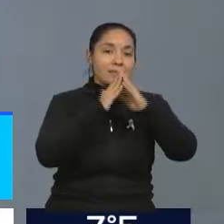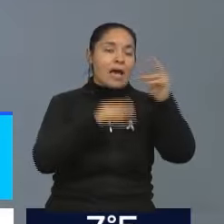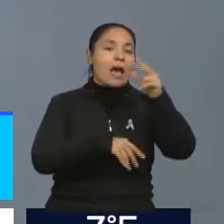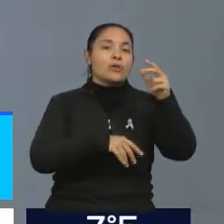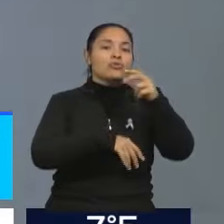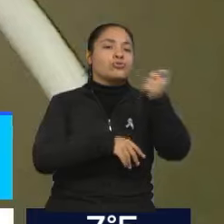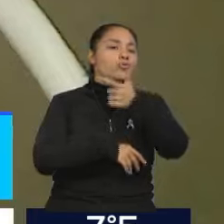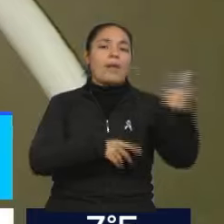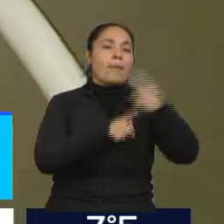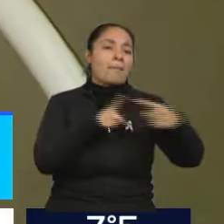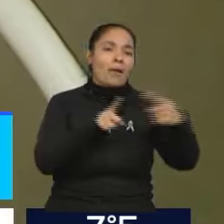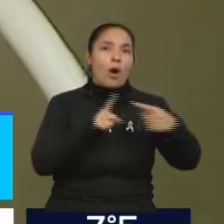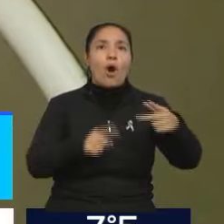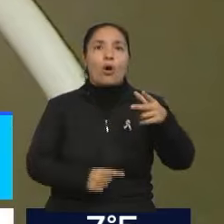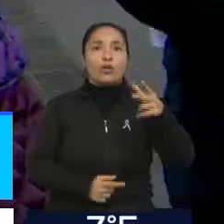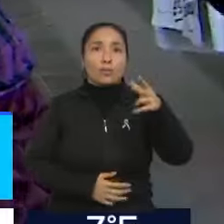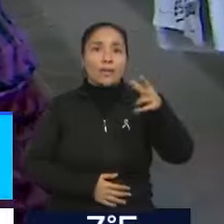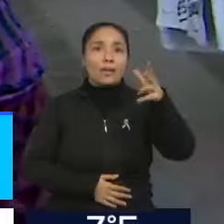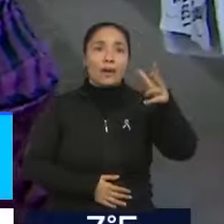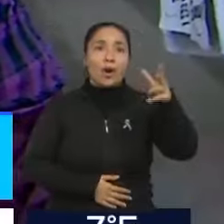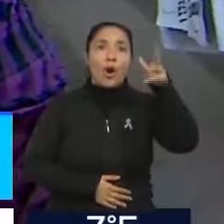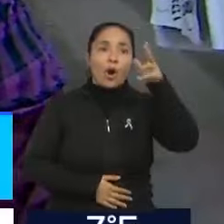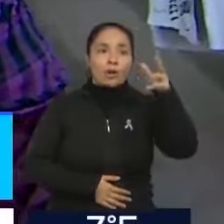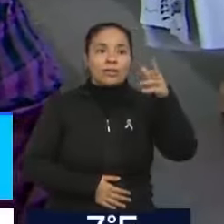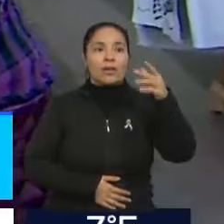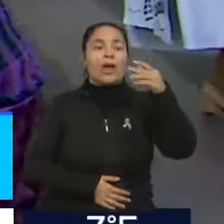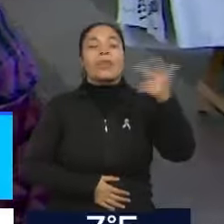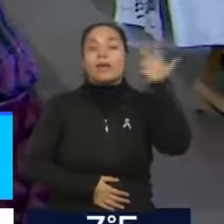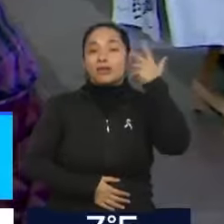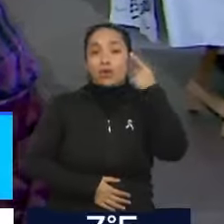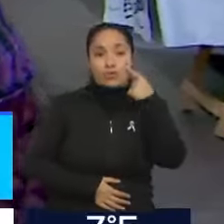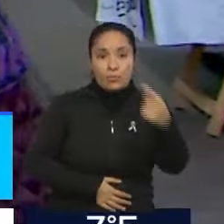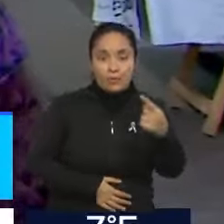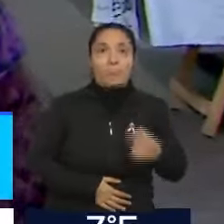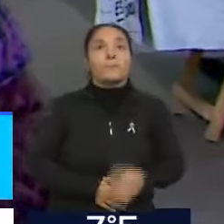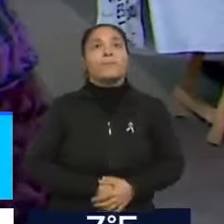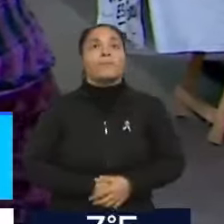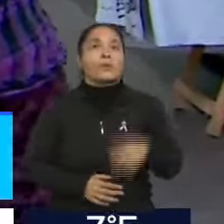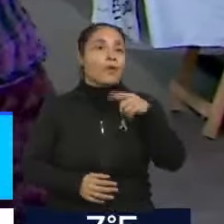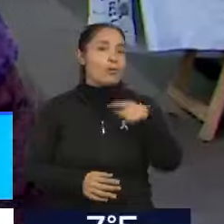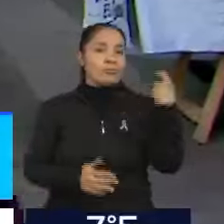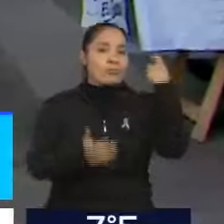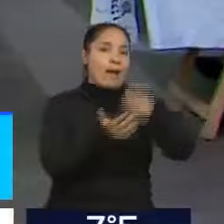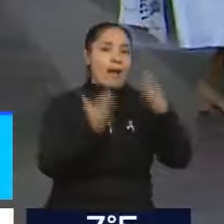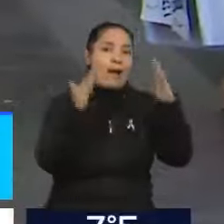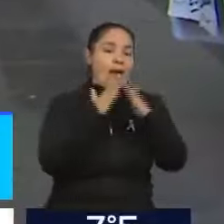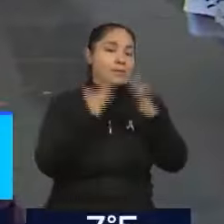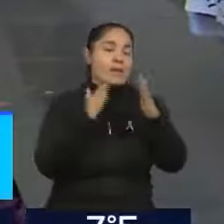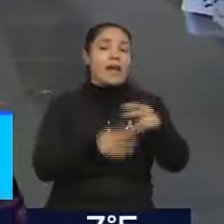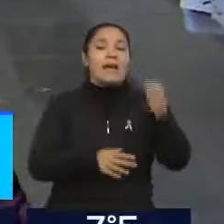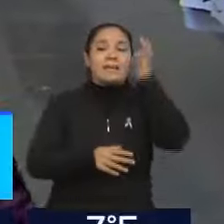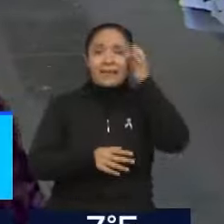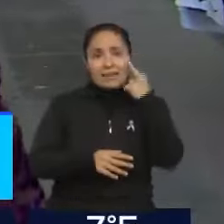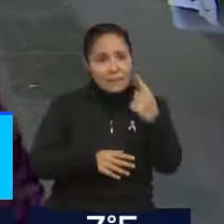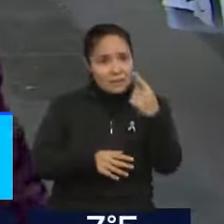de 18.048 pesos. Es verdad, están pagando la más cara del país, sí. Estamos pagando de casa regular cerca de 30.000